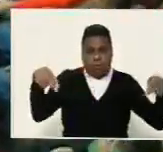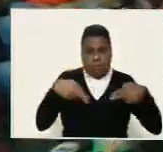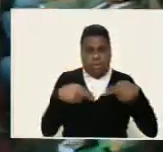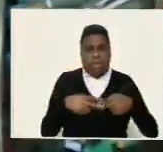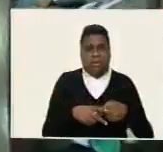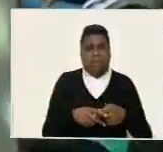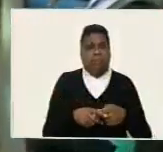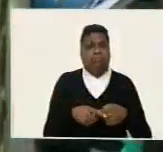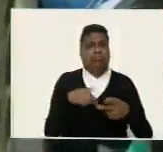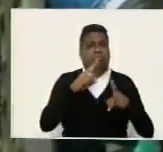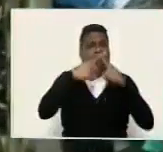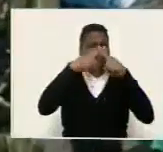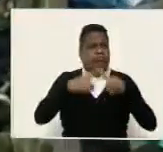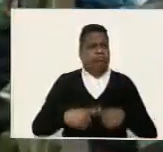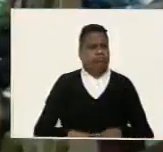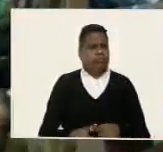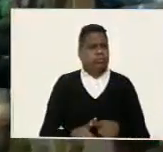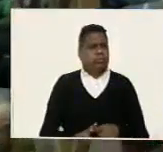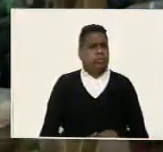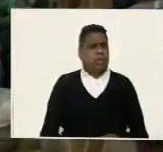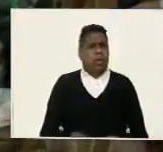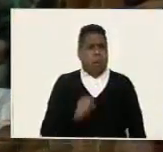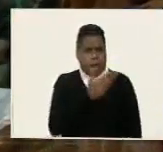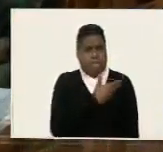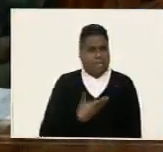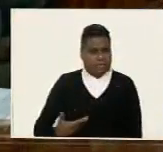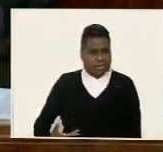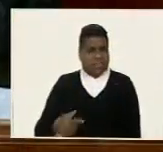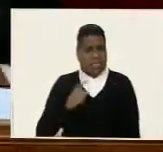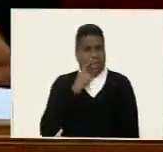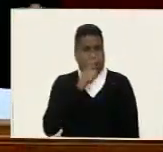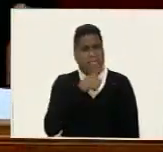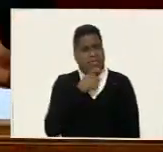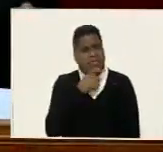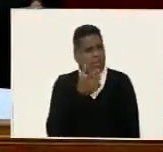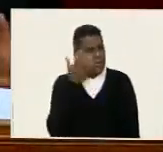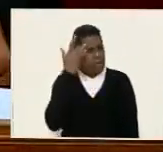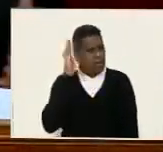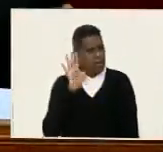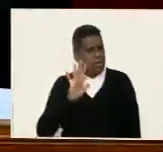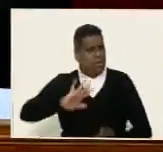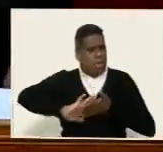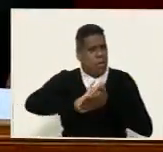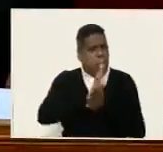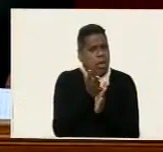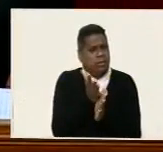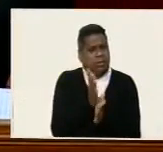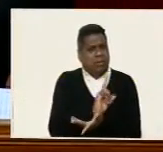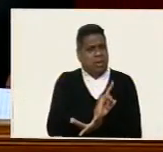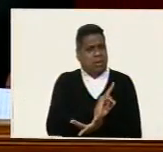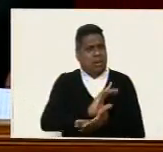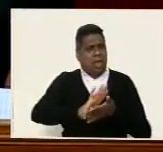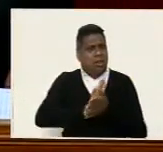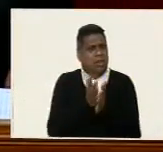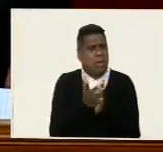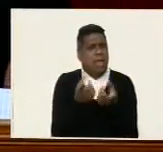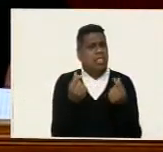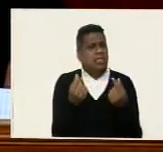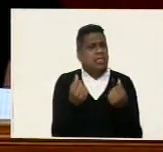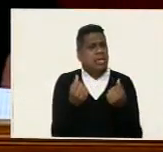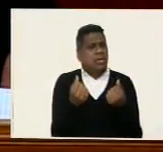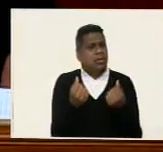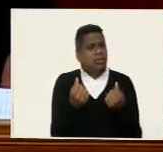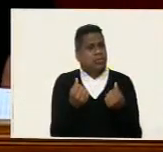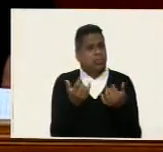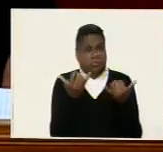pues. Cuando a Santos le preguntaron, dijo, bueno, ¿qué creen ellos que vamos a acabar con el negocio de una vez? Esa fue su